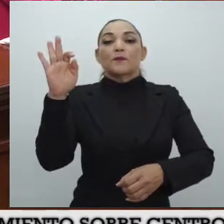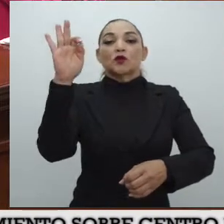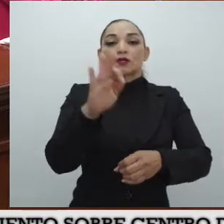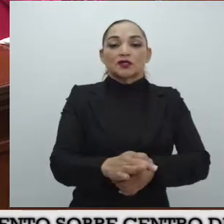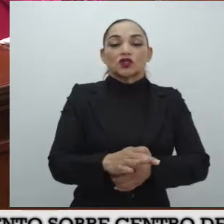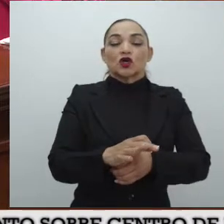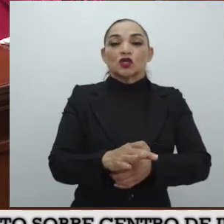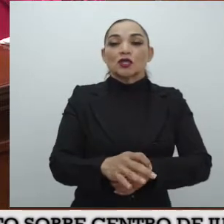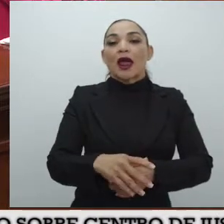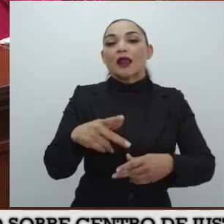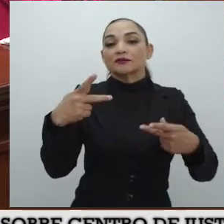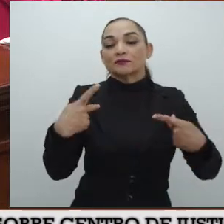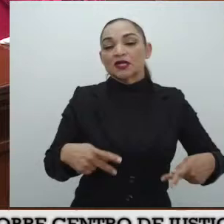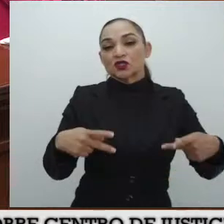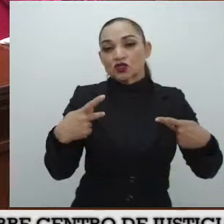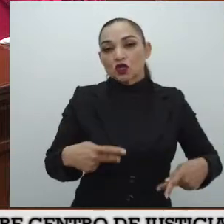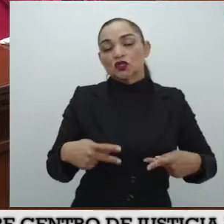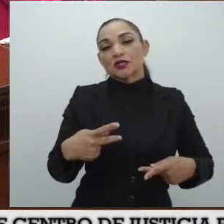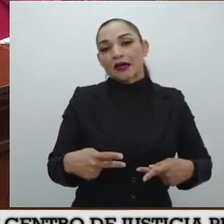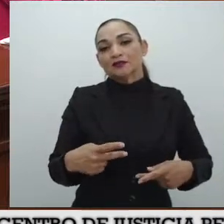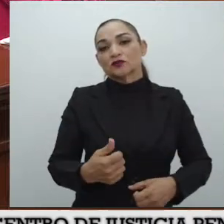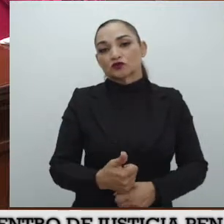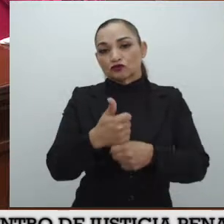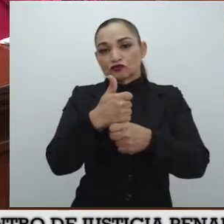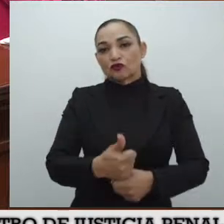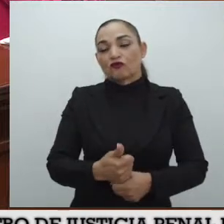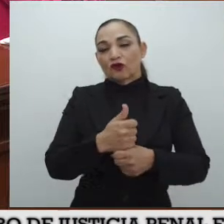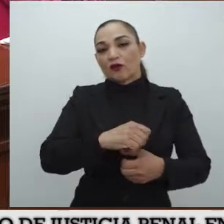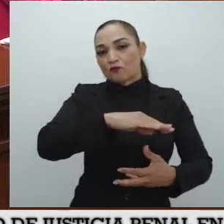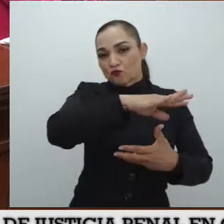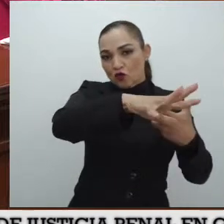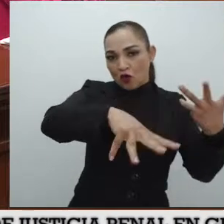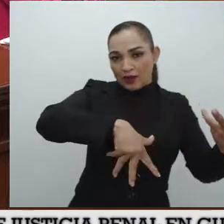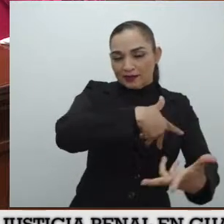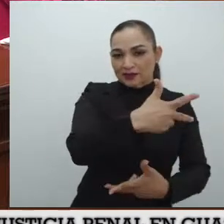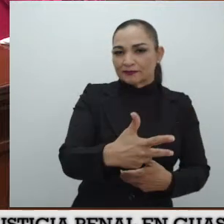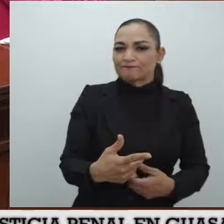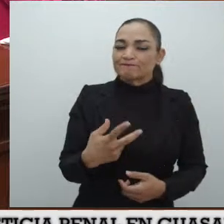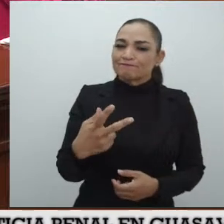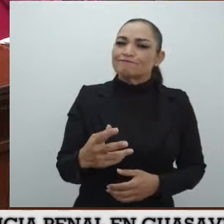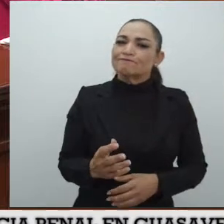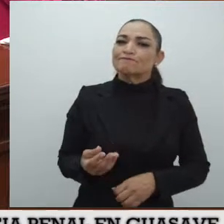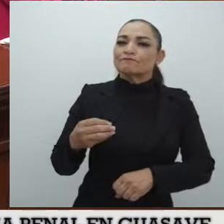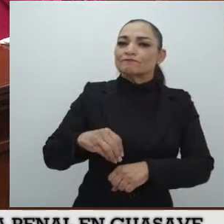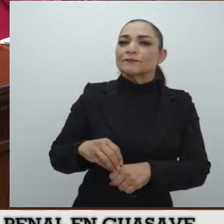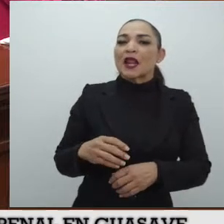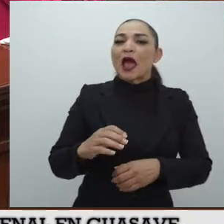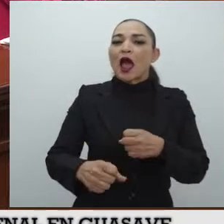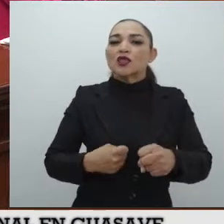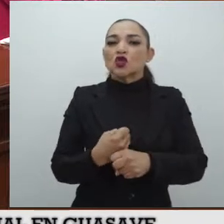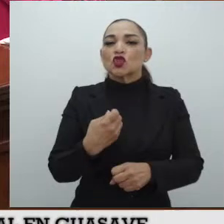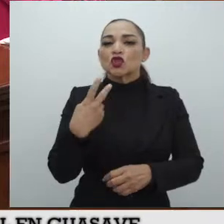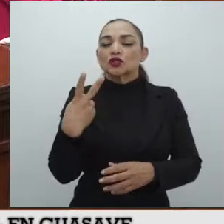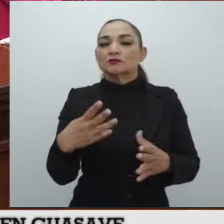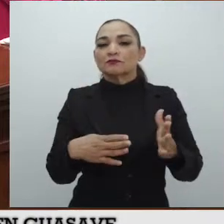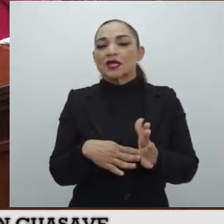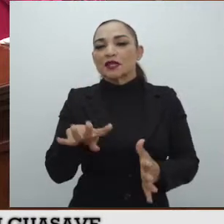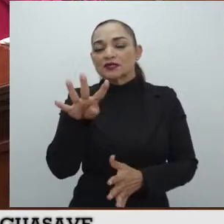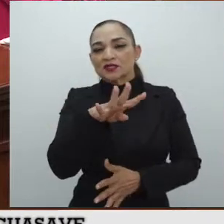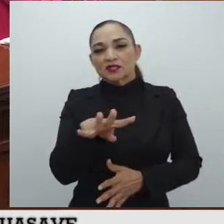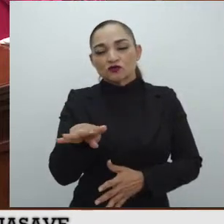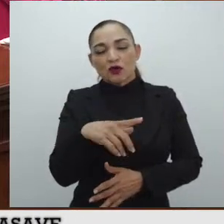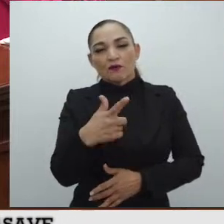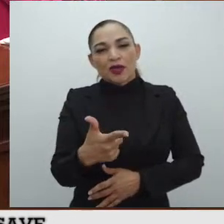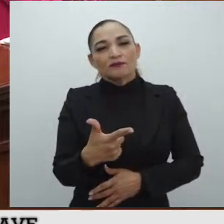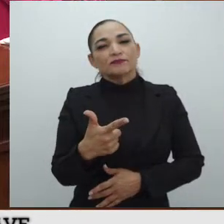El proyecto se elaboró en el año 2019 y se escogió para su establecimiento el